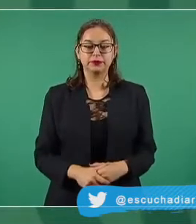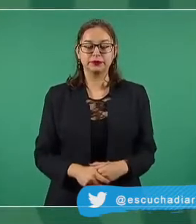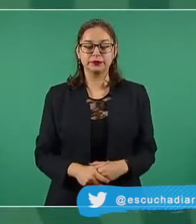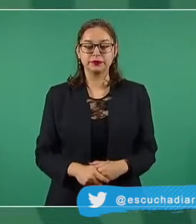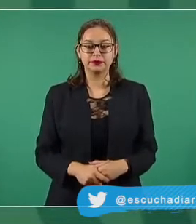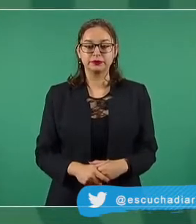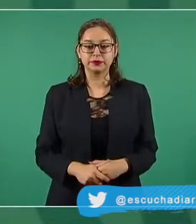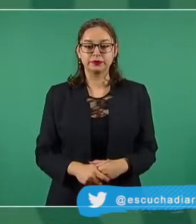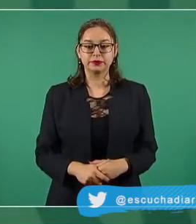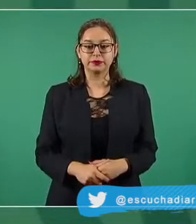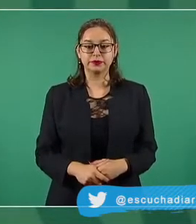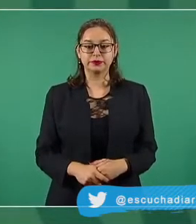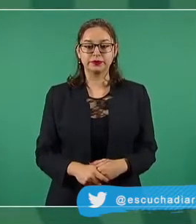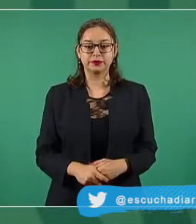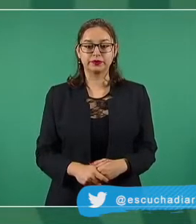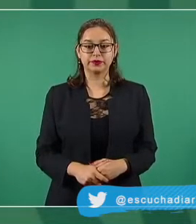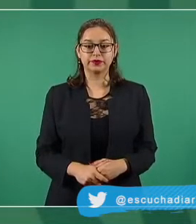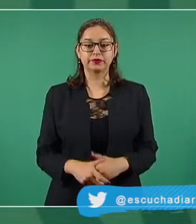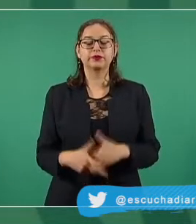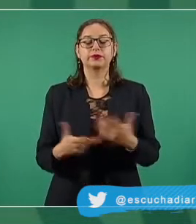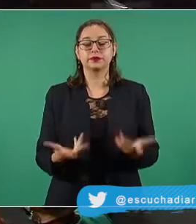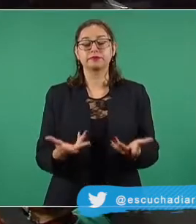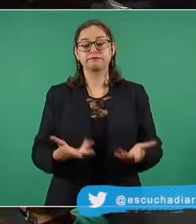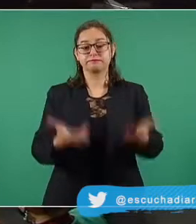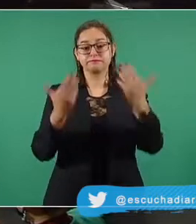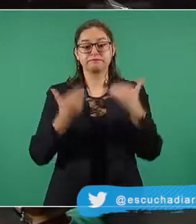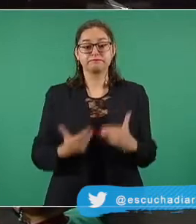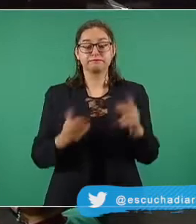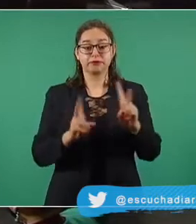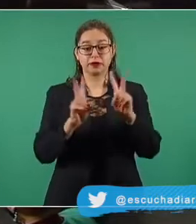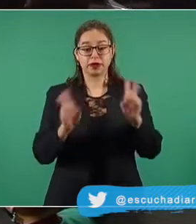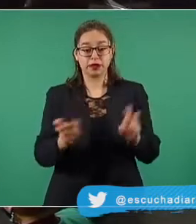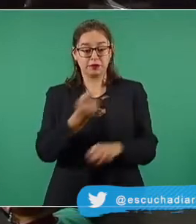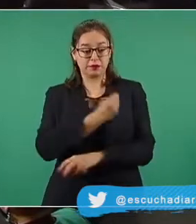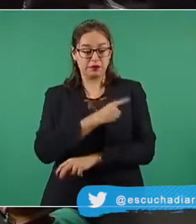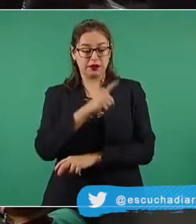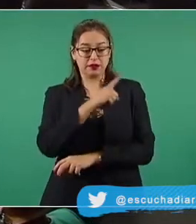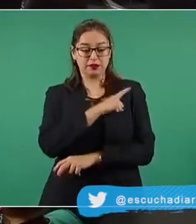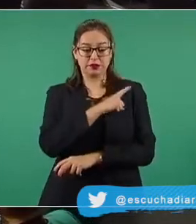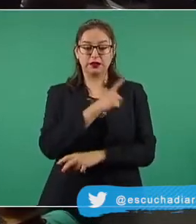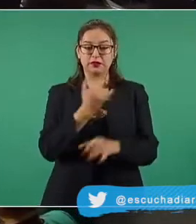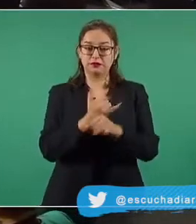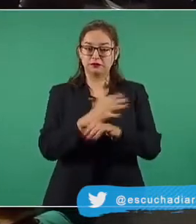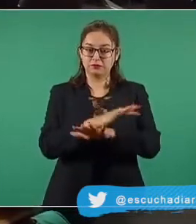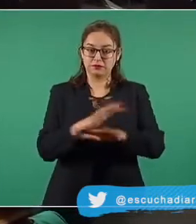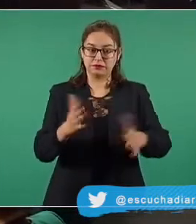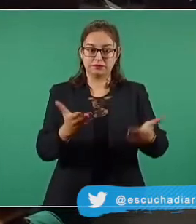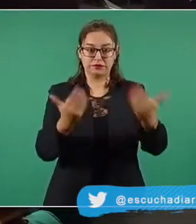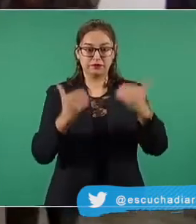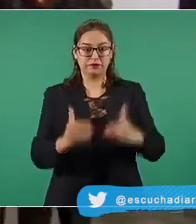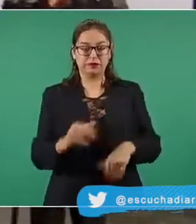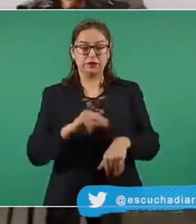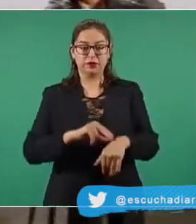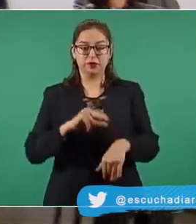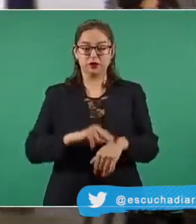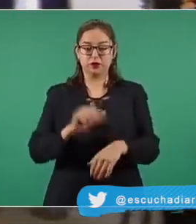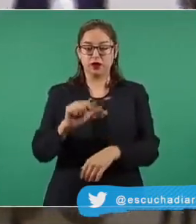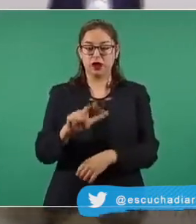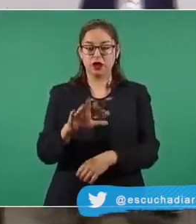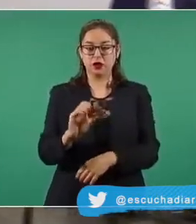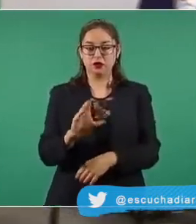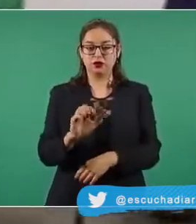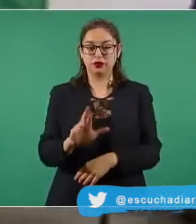territorio nacional 6.35 millones de vacunas de las farmacéuticas AstraZeneca y Moderna. Con este flujo acelerado